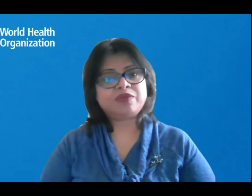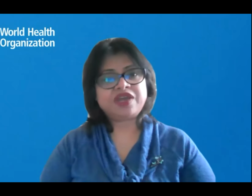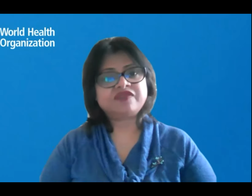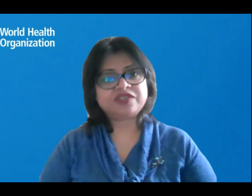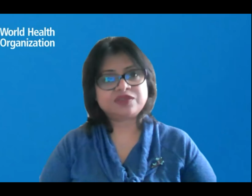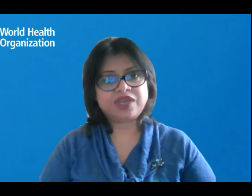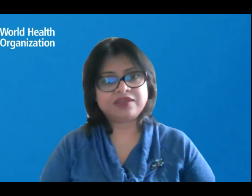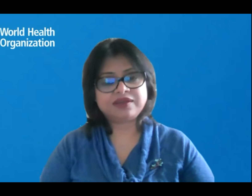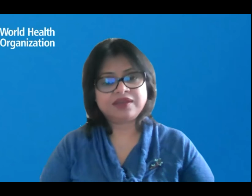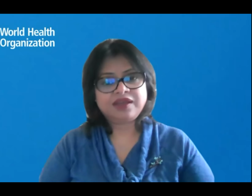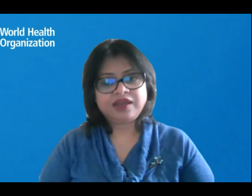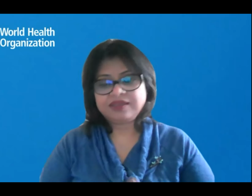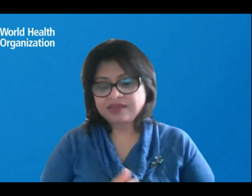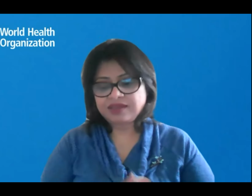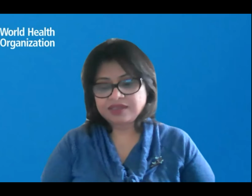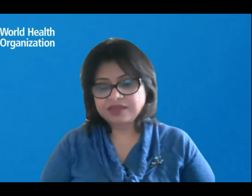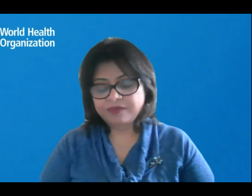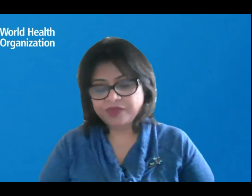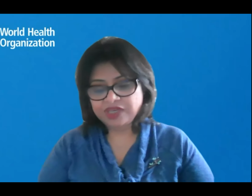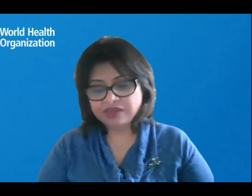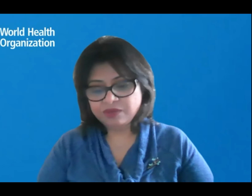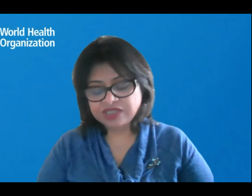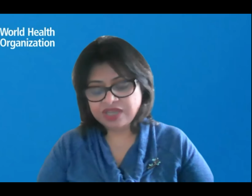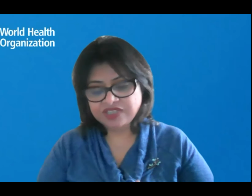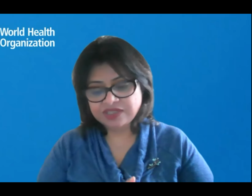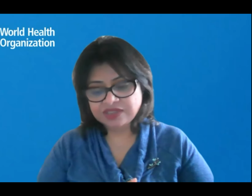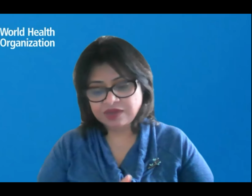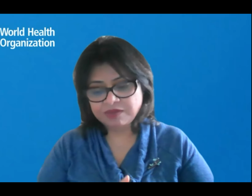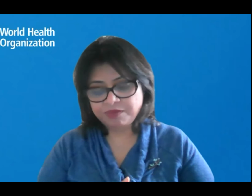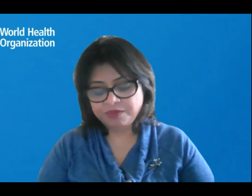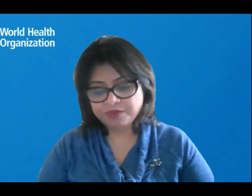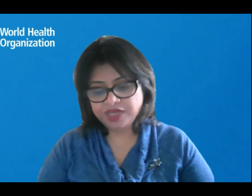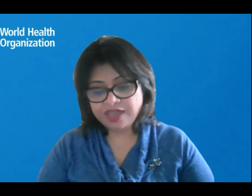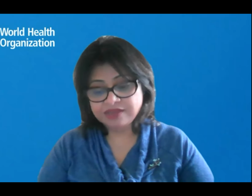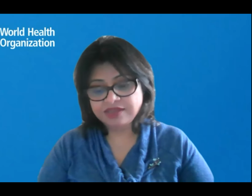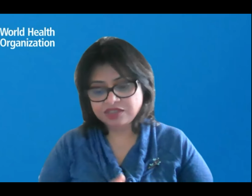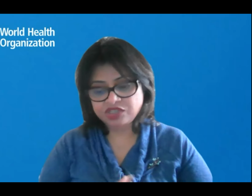crear la plataforma para reunir todos nuestros esfuerzos.